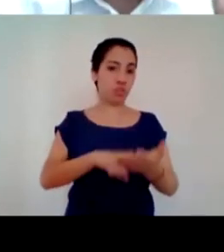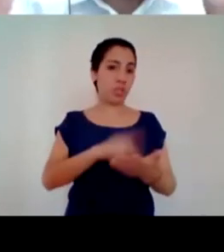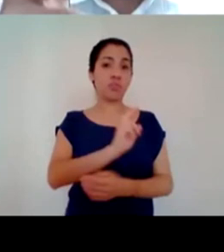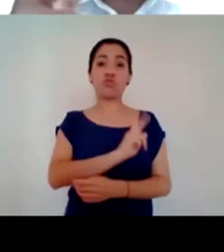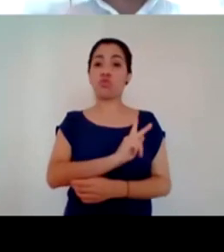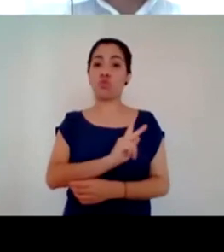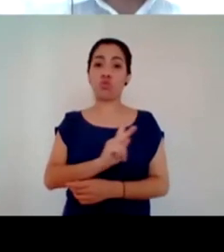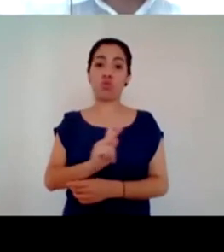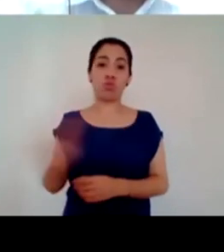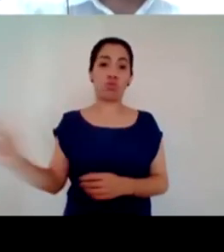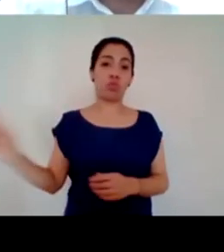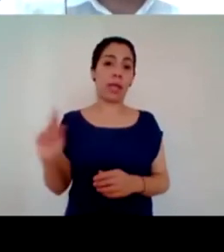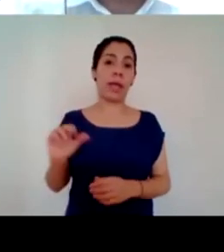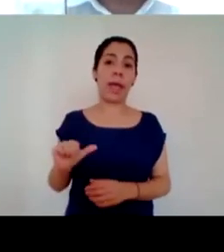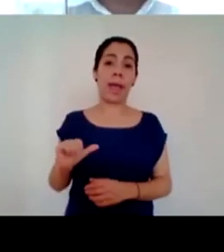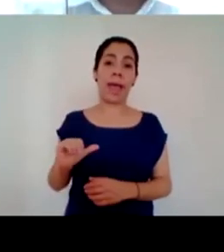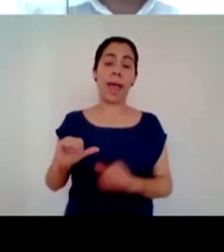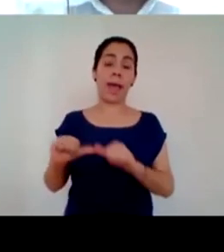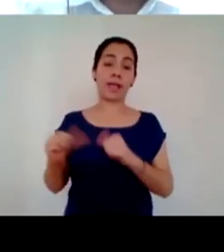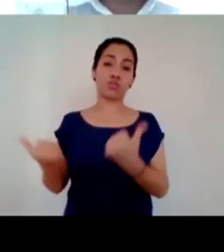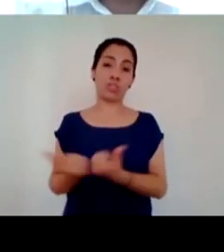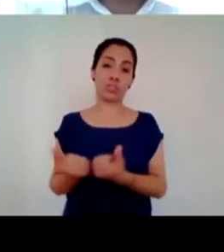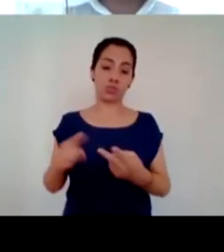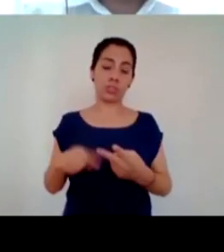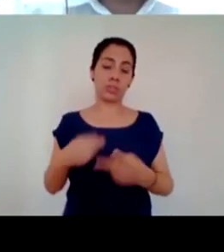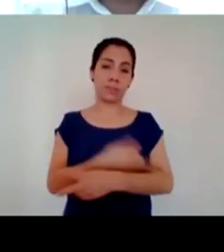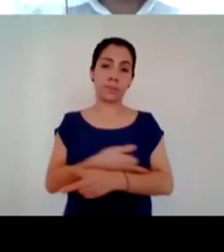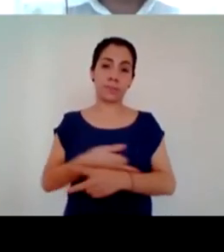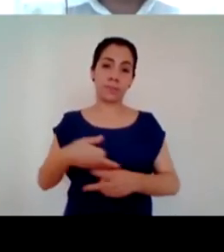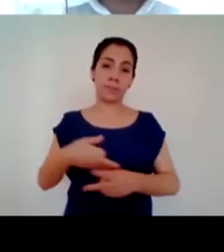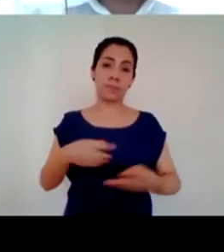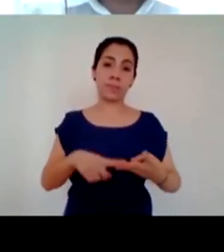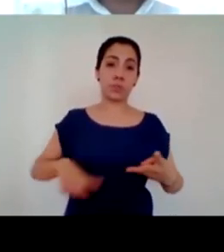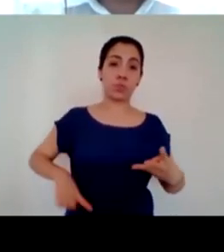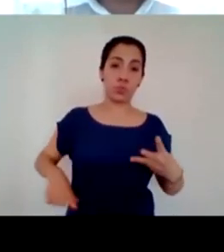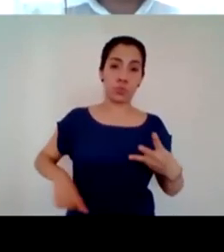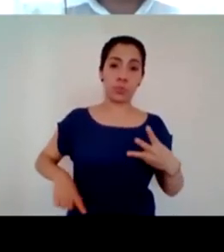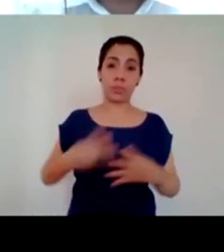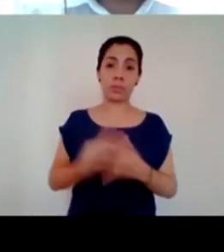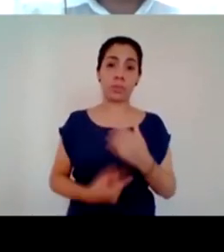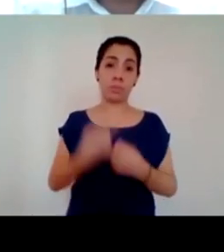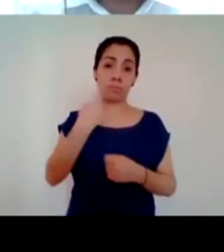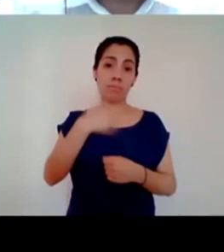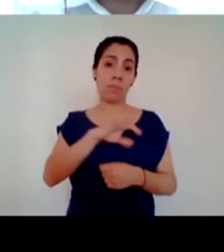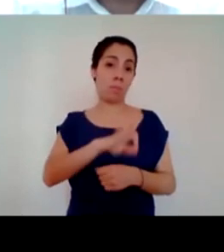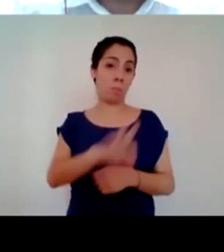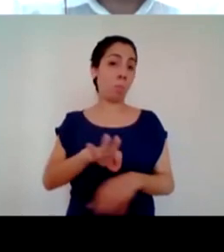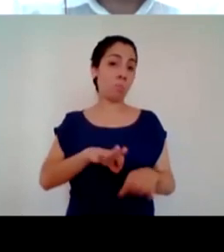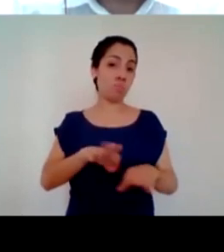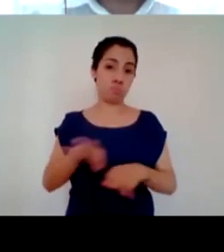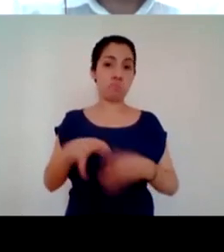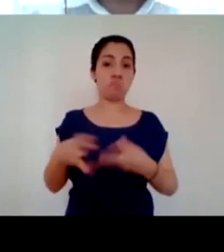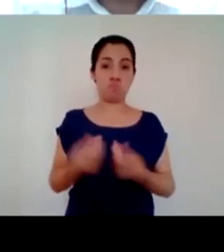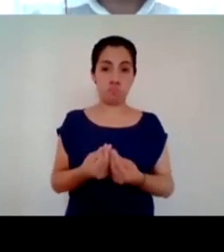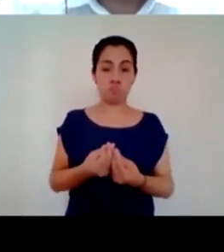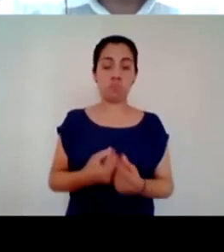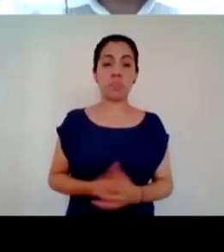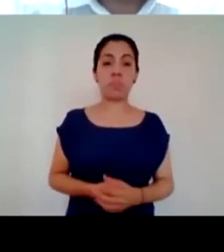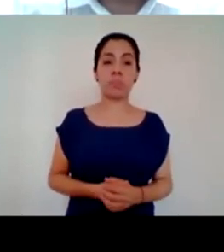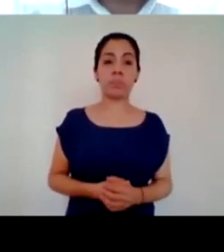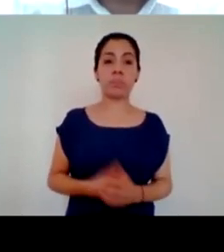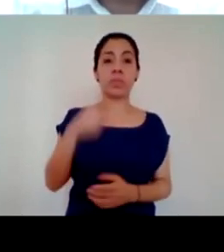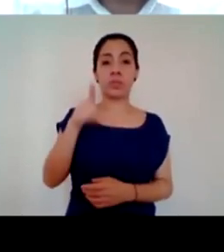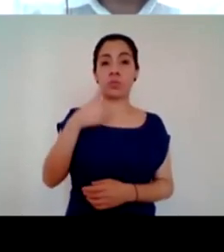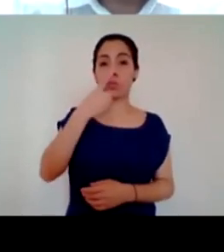Entre todos los actores, sociedad, Estado y familia. Claro. Y usted dijo la oportunidad, o tú dijiste la oportunidad de